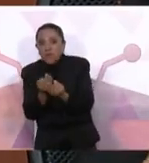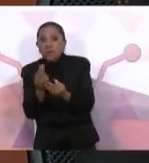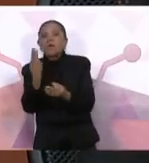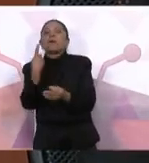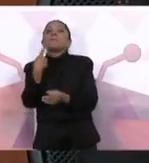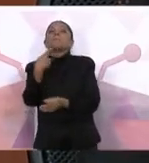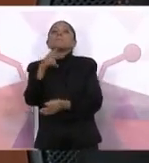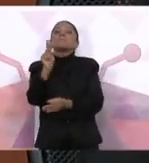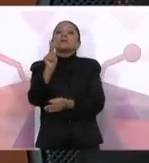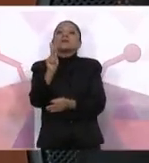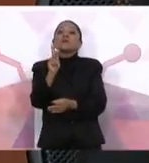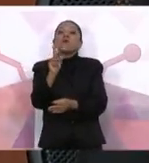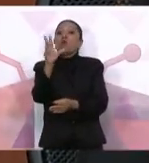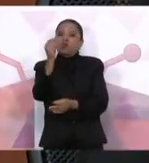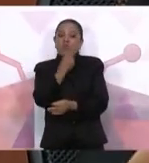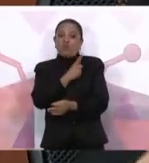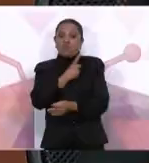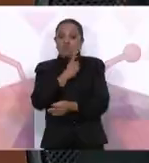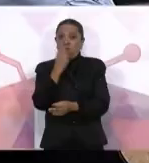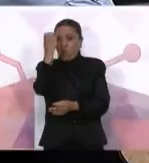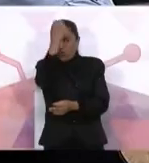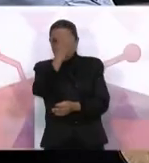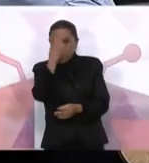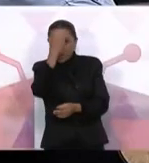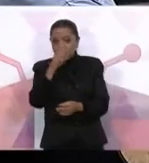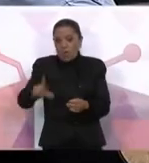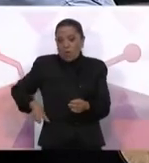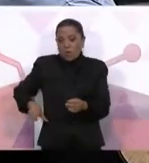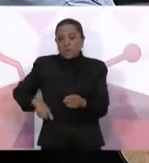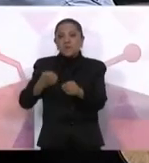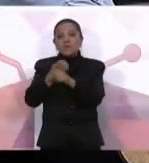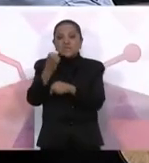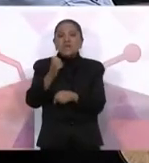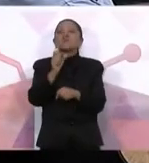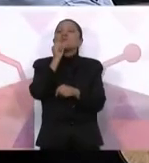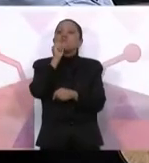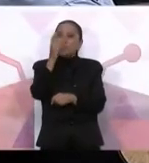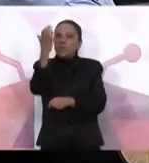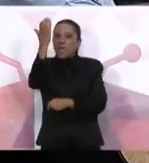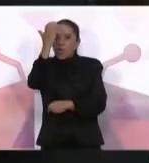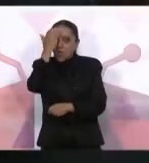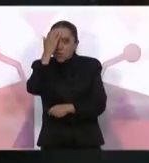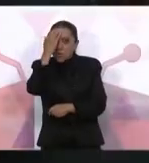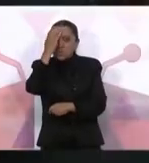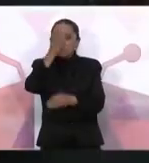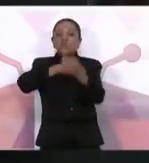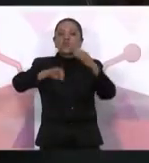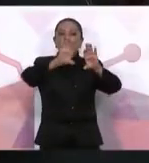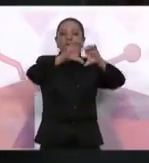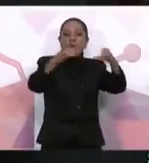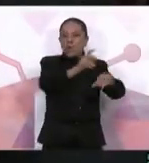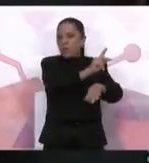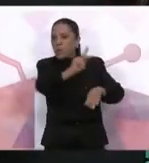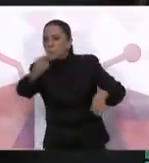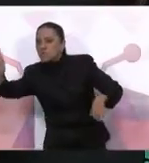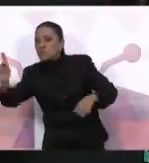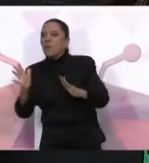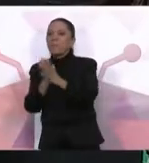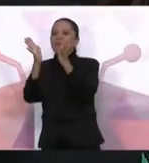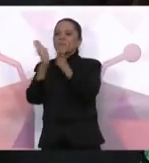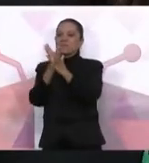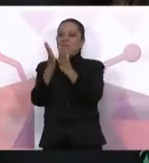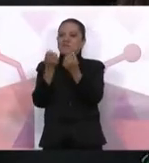que parte del gobierno del estado sino también el conocimiento directo de la comunidad en una participación social hoy no podemos